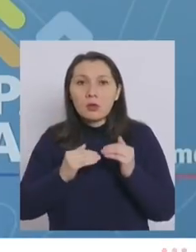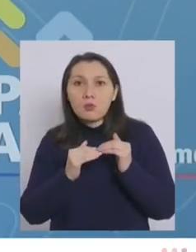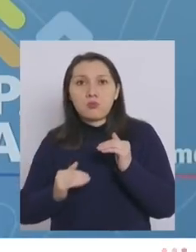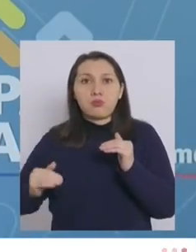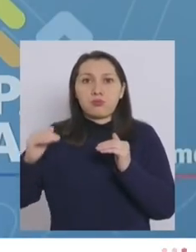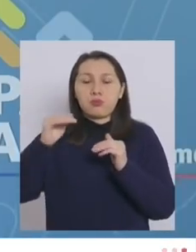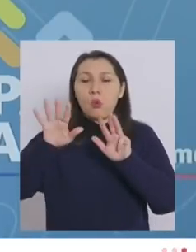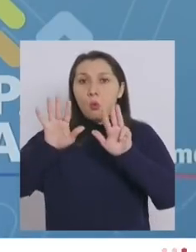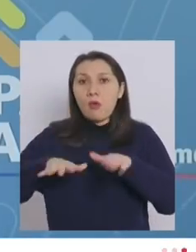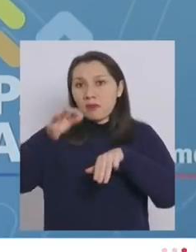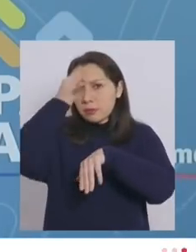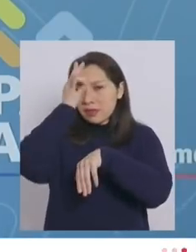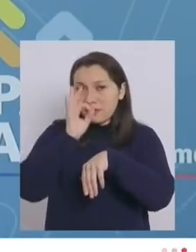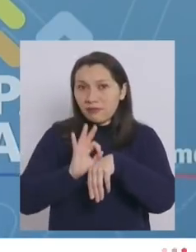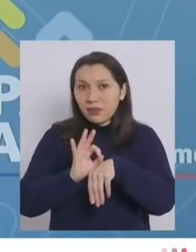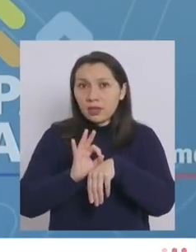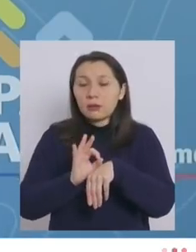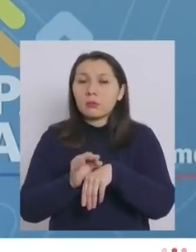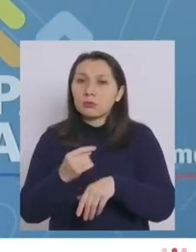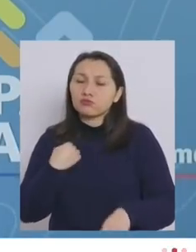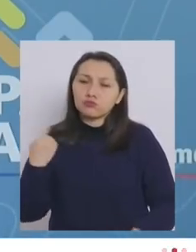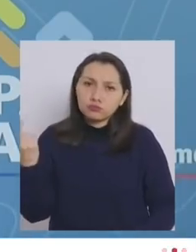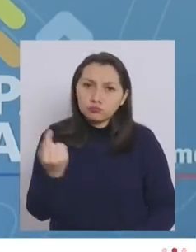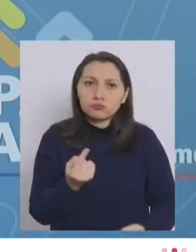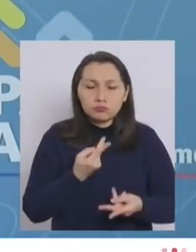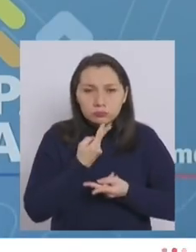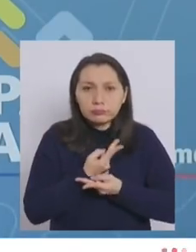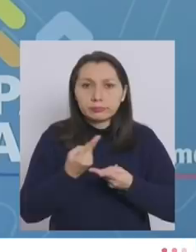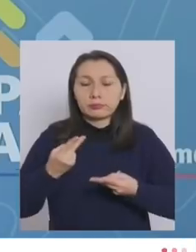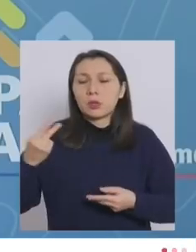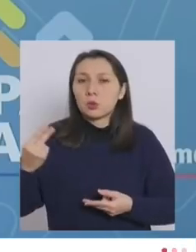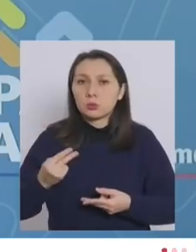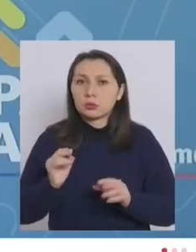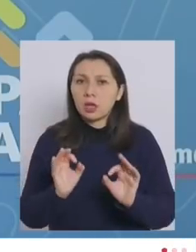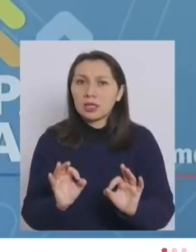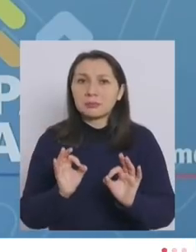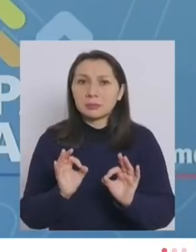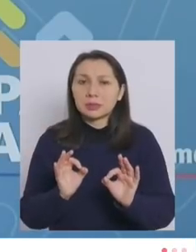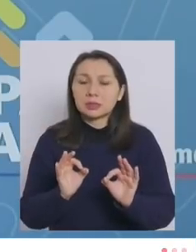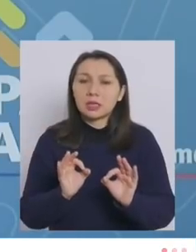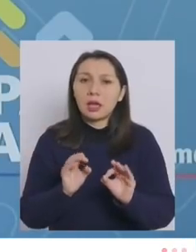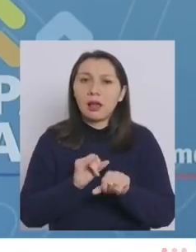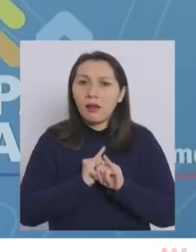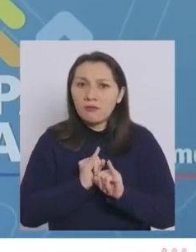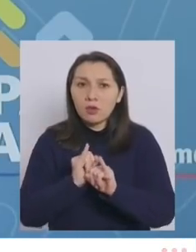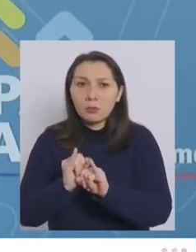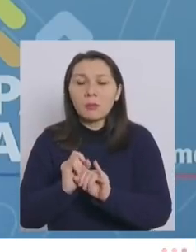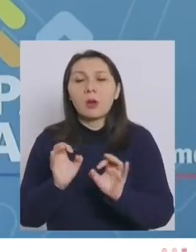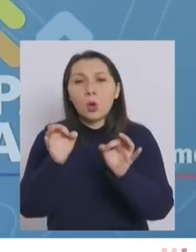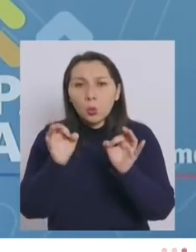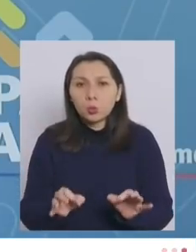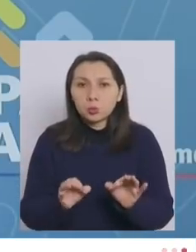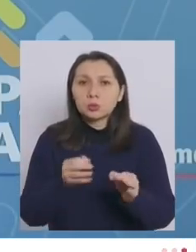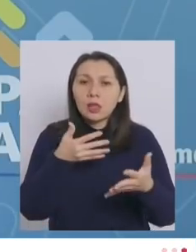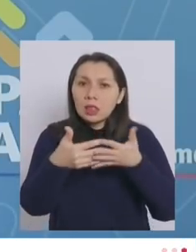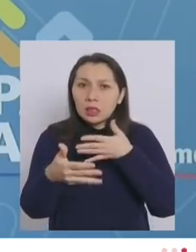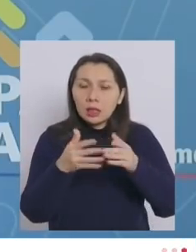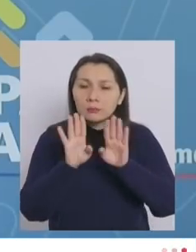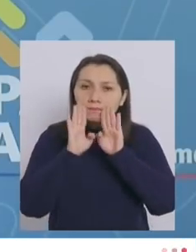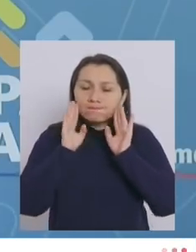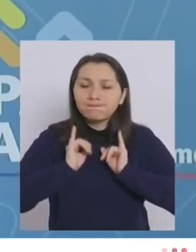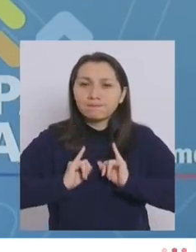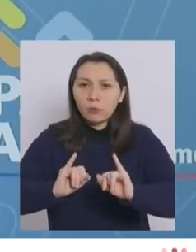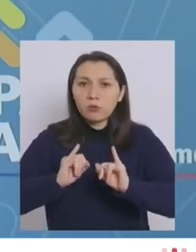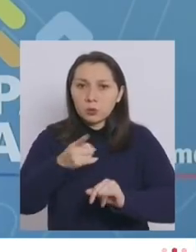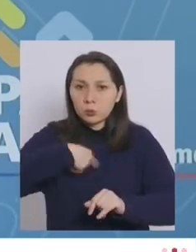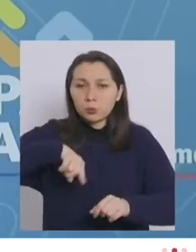más de 9.000 casos, vinimos a dar la noticia acá en forma especial para justamente transparentar